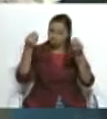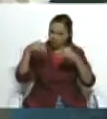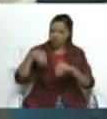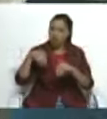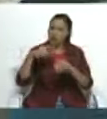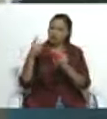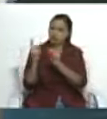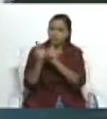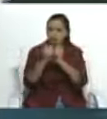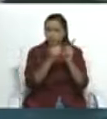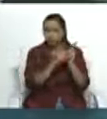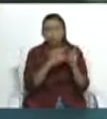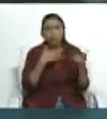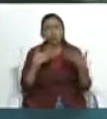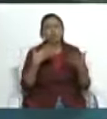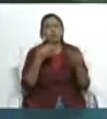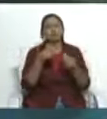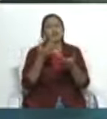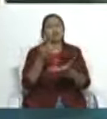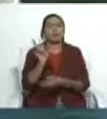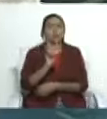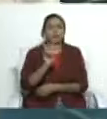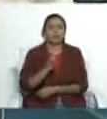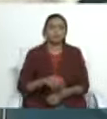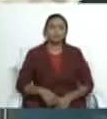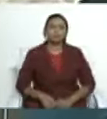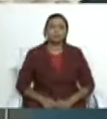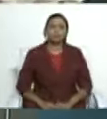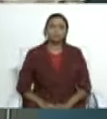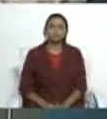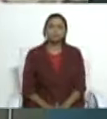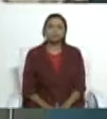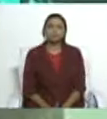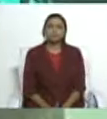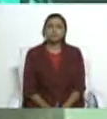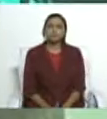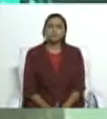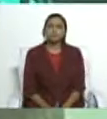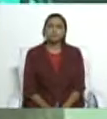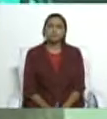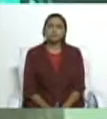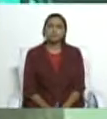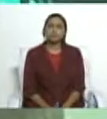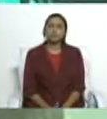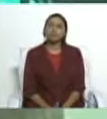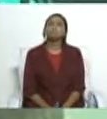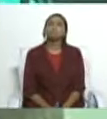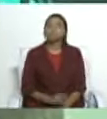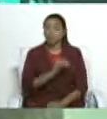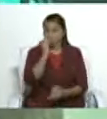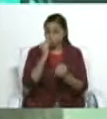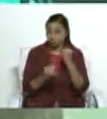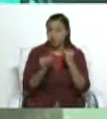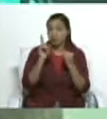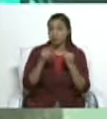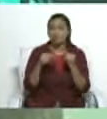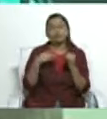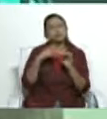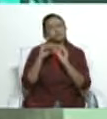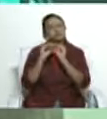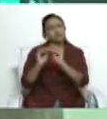Venezuela. Finalmente, queremos dejar por sentado nuestro llamado necesario a la unificación de nuestro